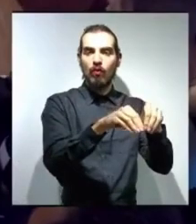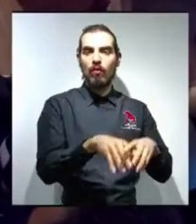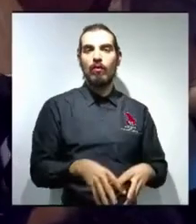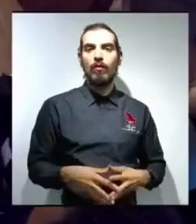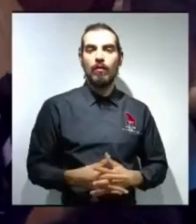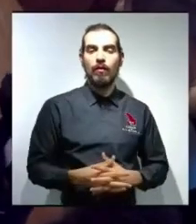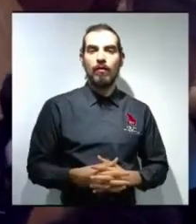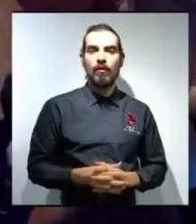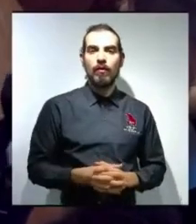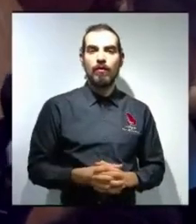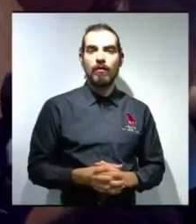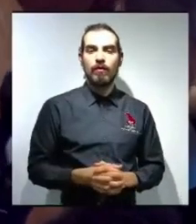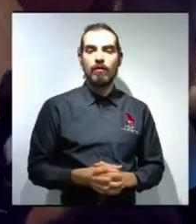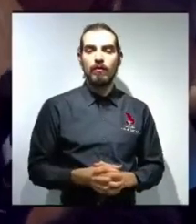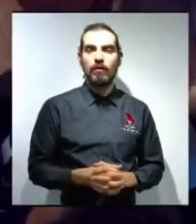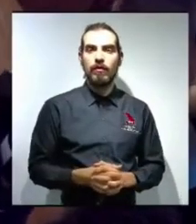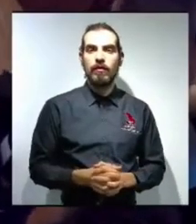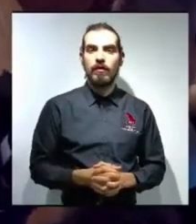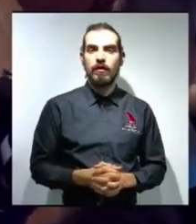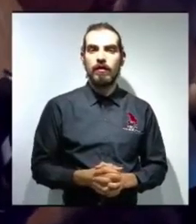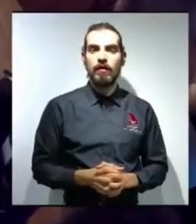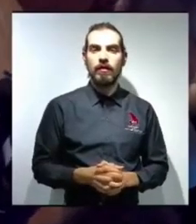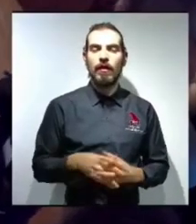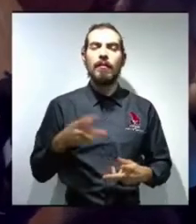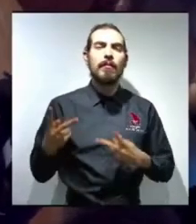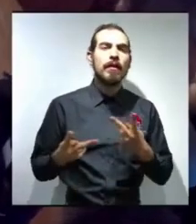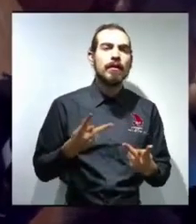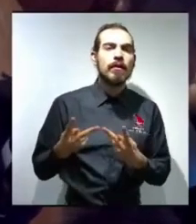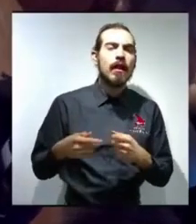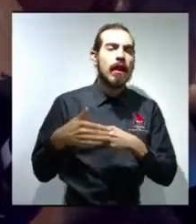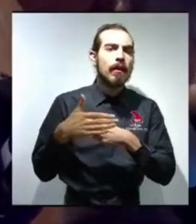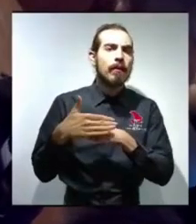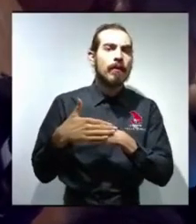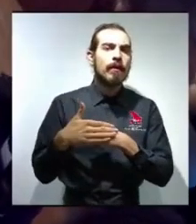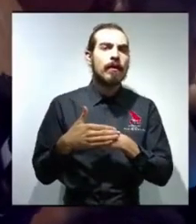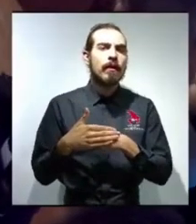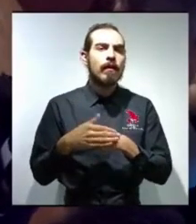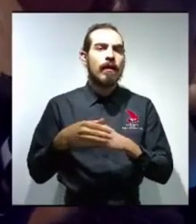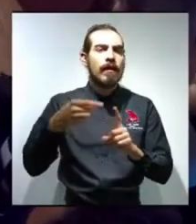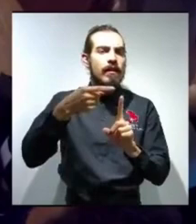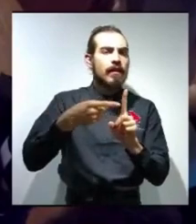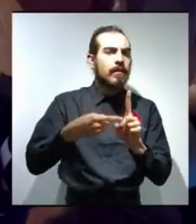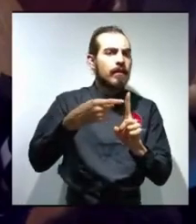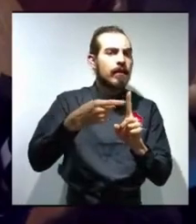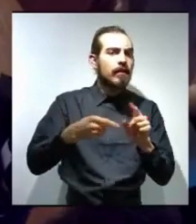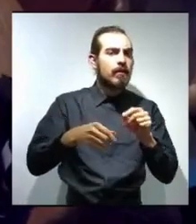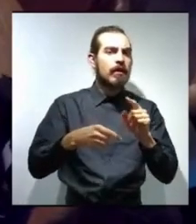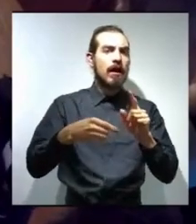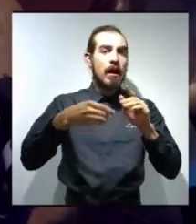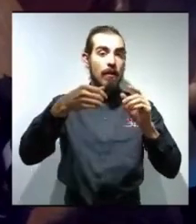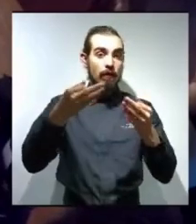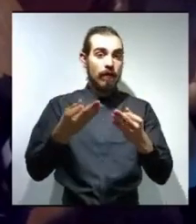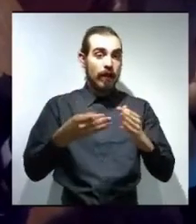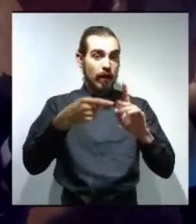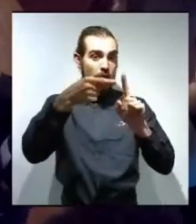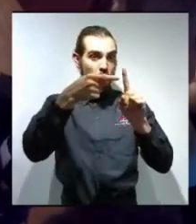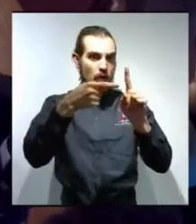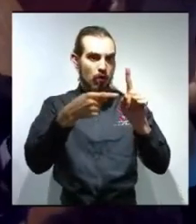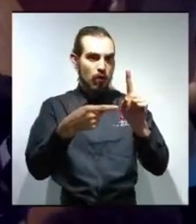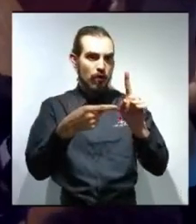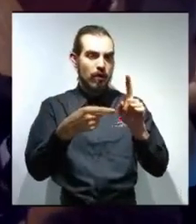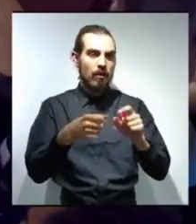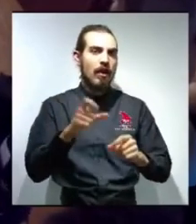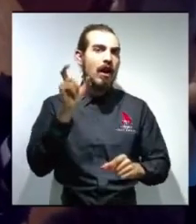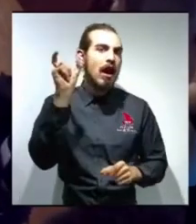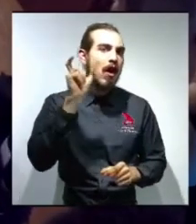director. ¿Se esperan próximamente bajas temperaturas en los próximos días? ¿Y cuándo pudiera estar abierto el refugio,